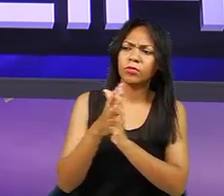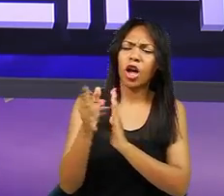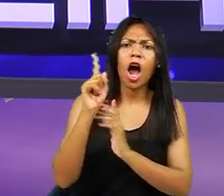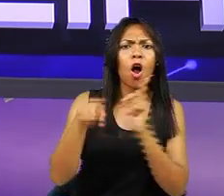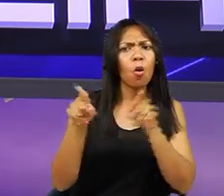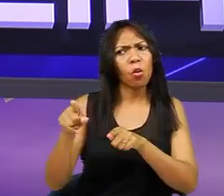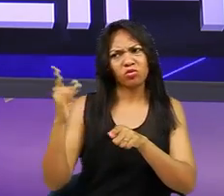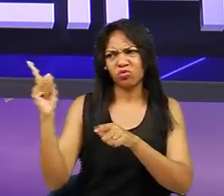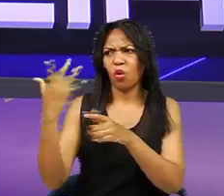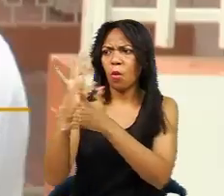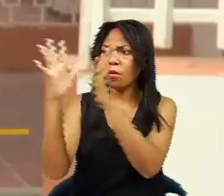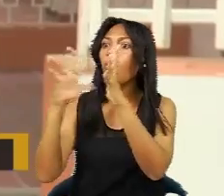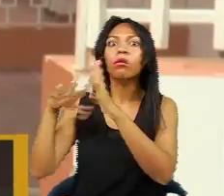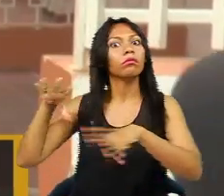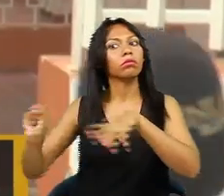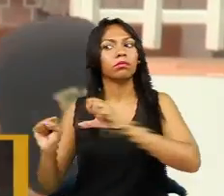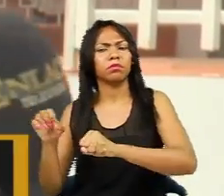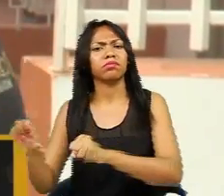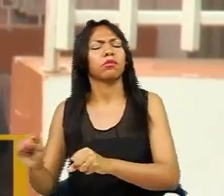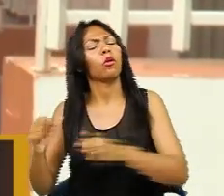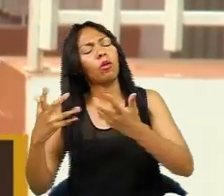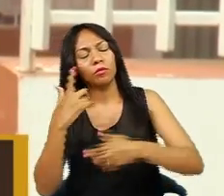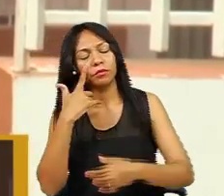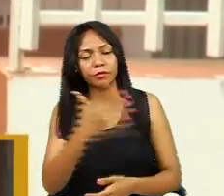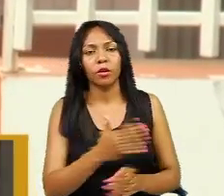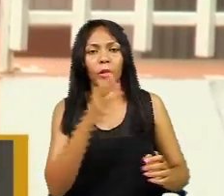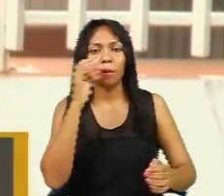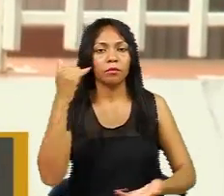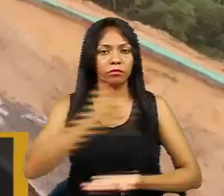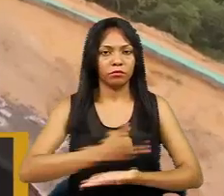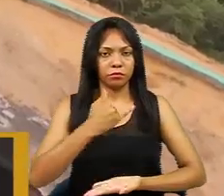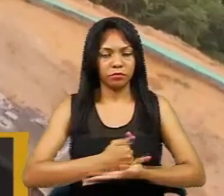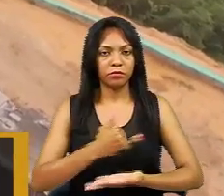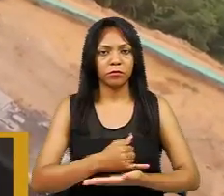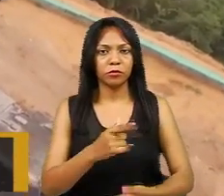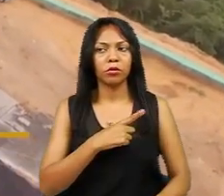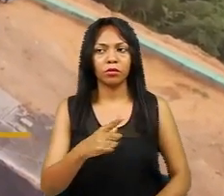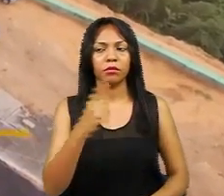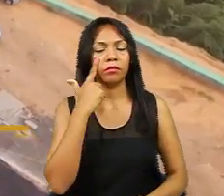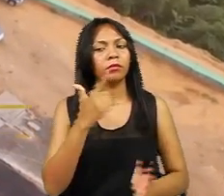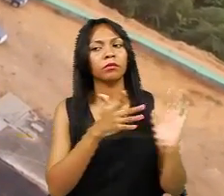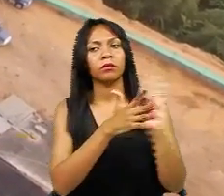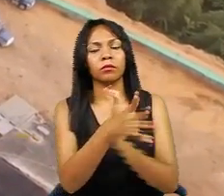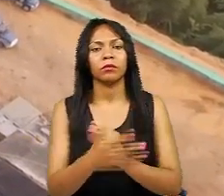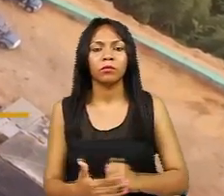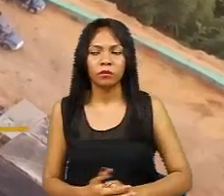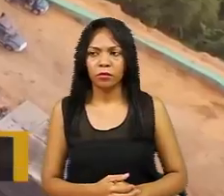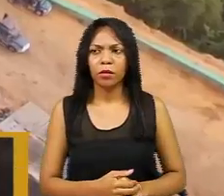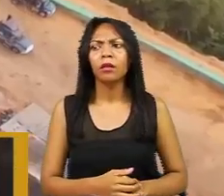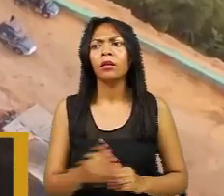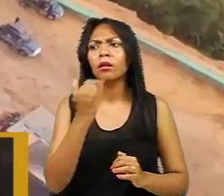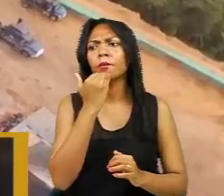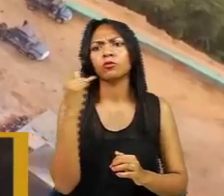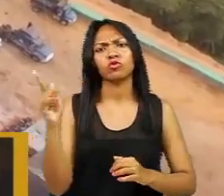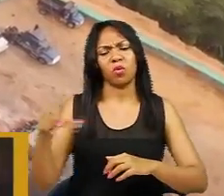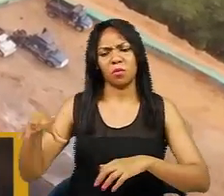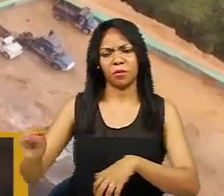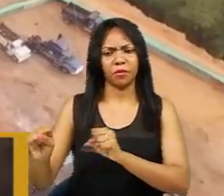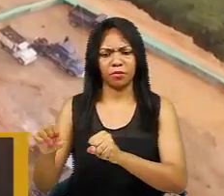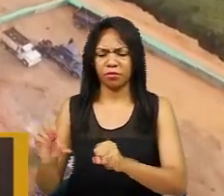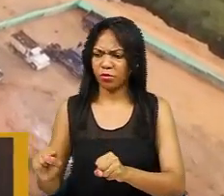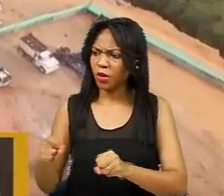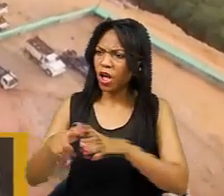asunto. El presidente de la Junta de Acción Comunal del barrio Bosques de la Cira, segunda etapa, ha reiterado su denuncia sobre invasión de predios destinados a zona verde